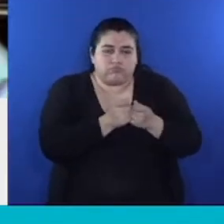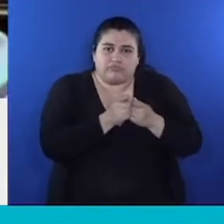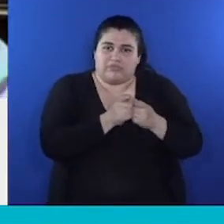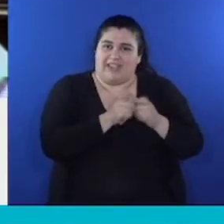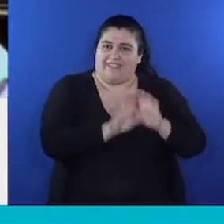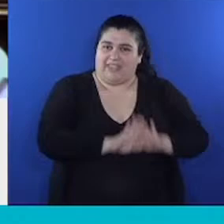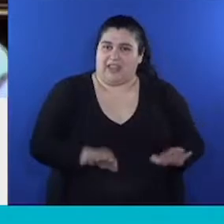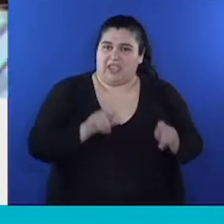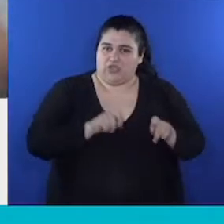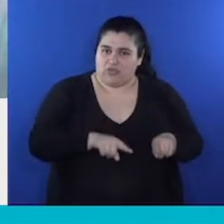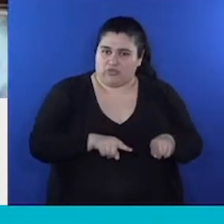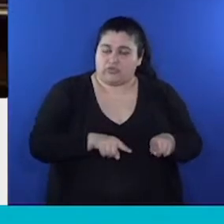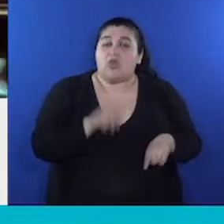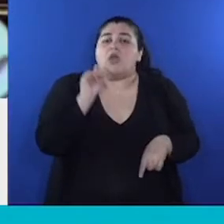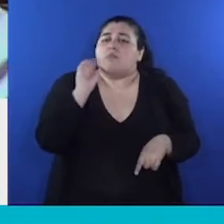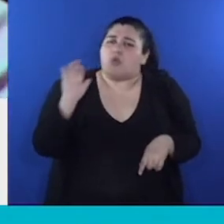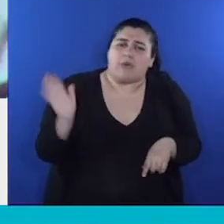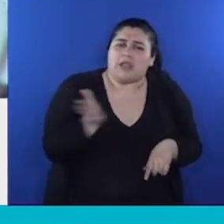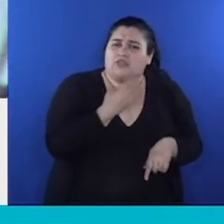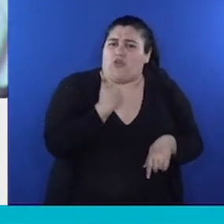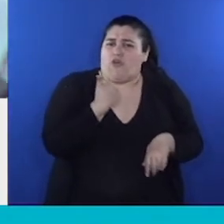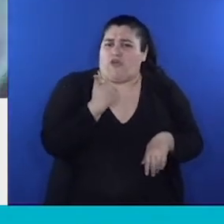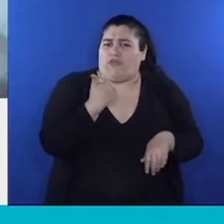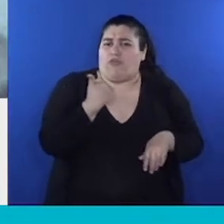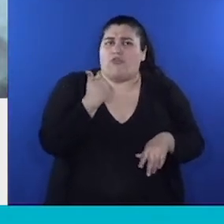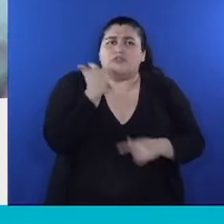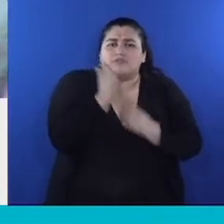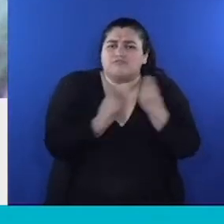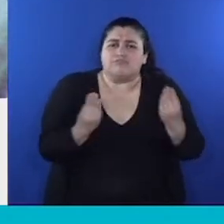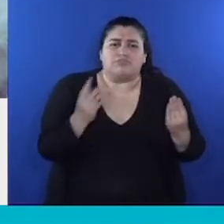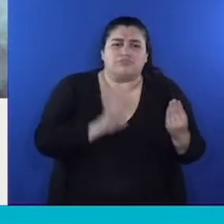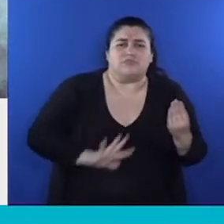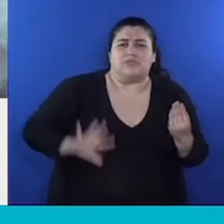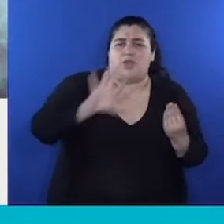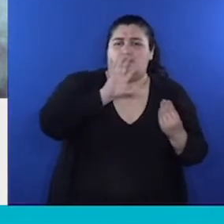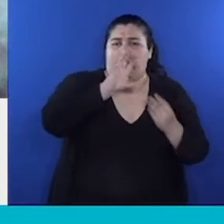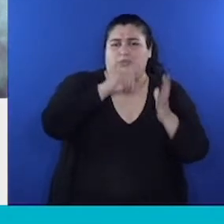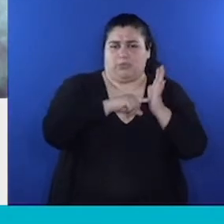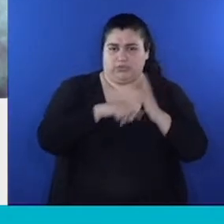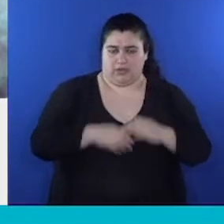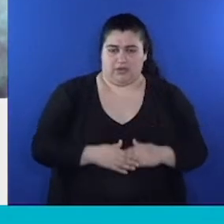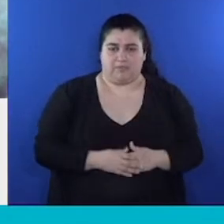también para todos los habitantes de nuestra provincia.